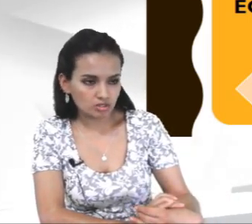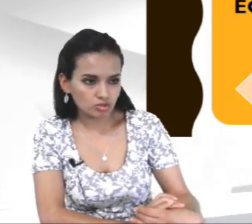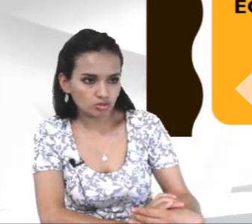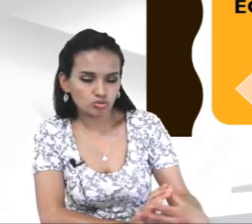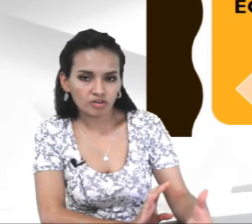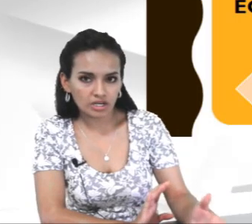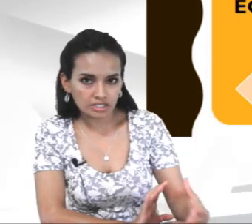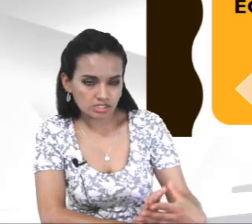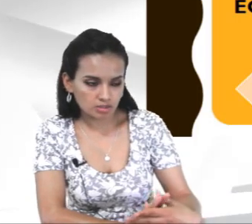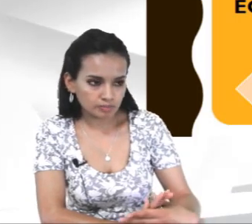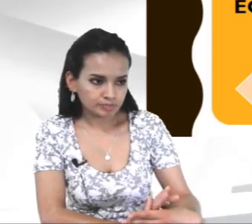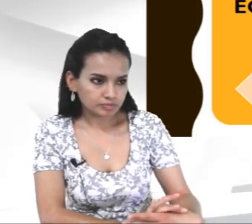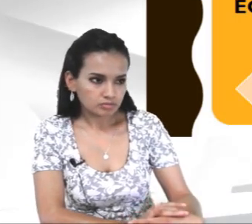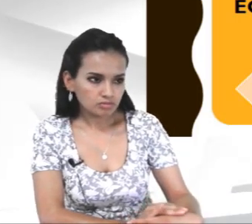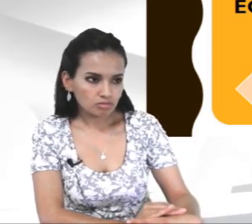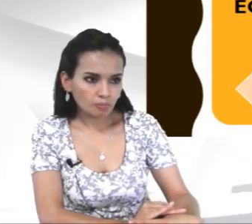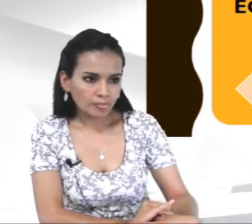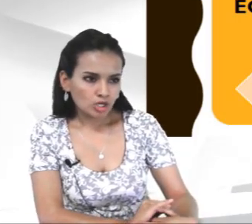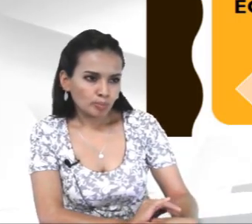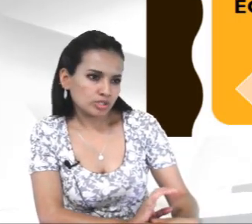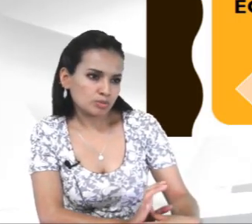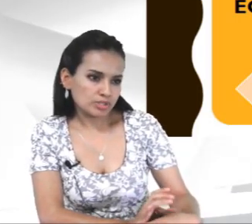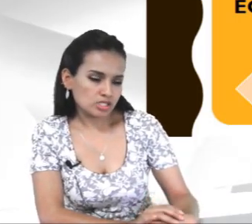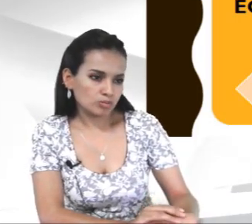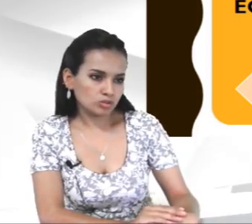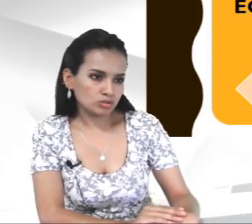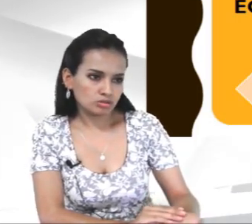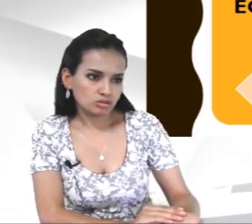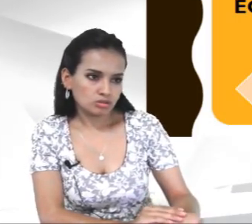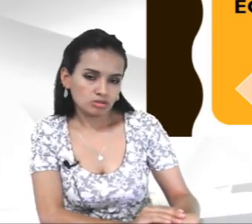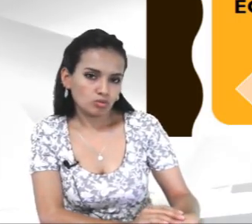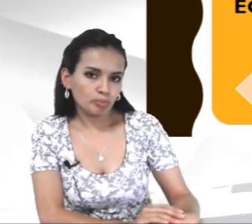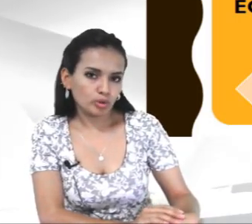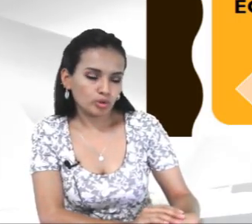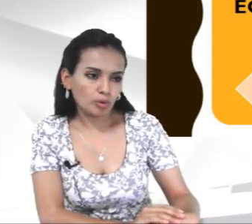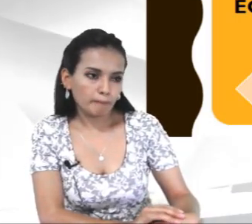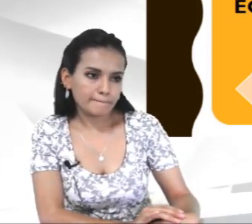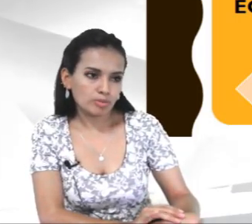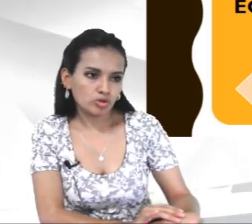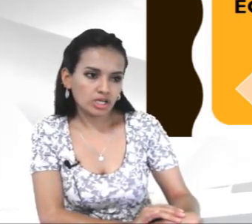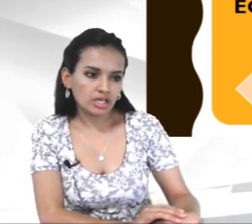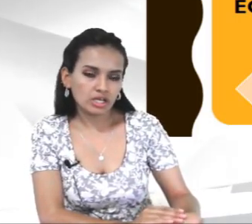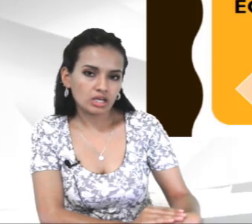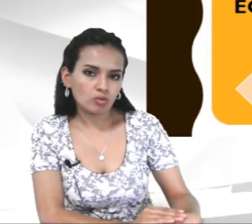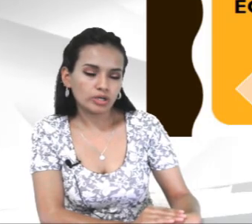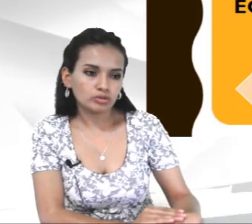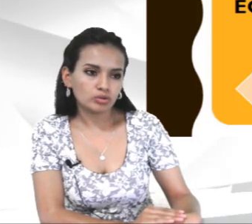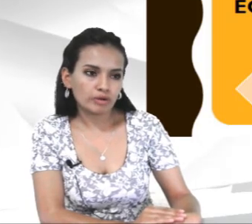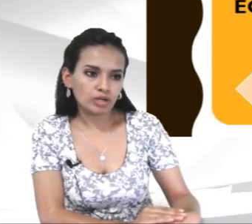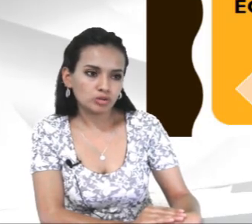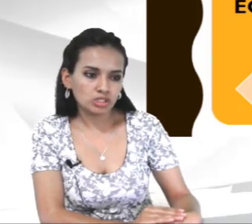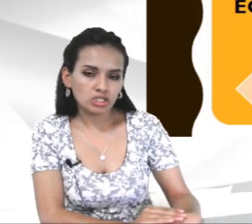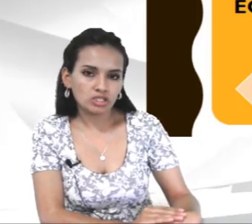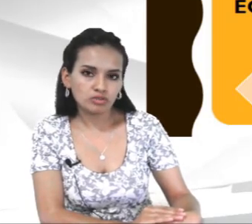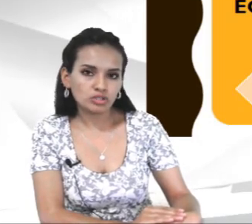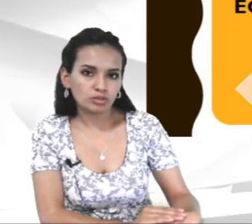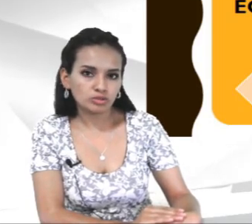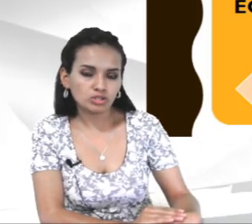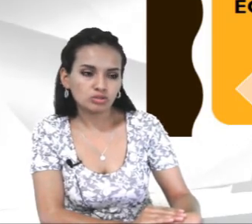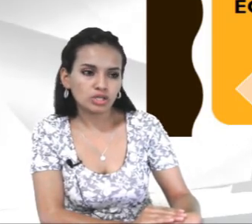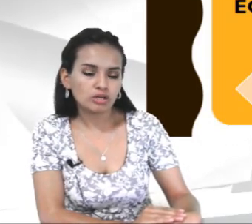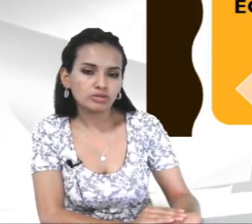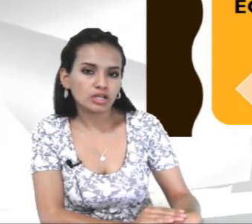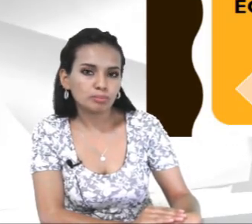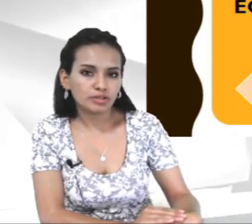de equilibrio y una balanza pues si pensamos un poco vemos que cuando hablamos de equilibrio